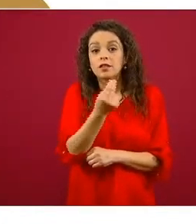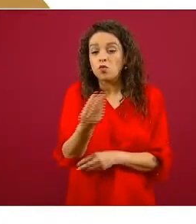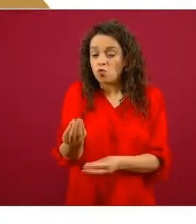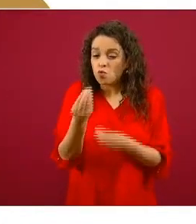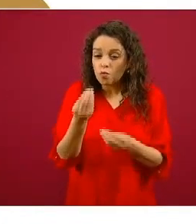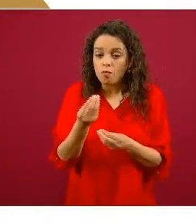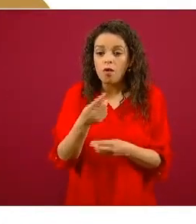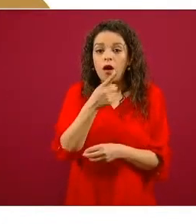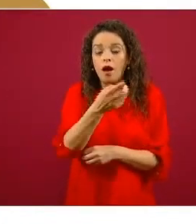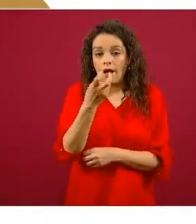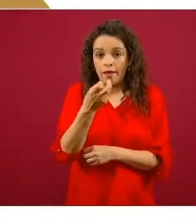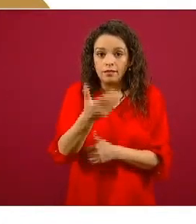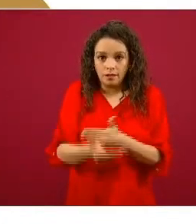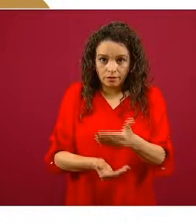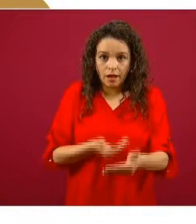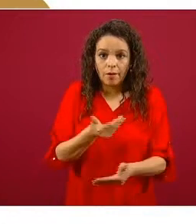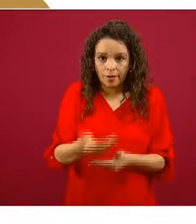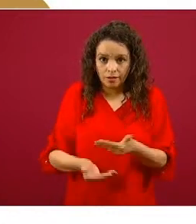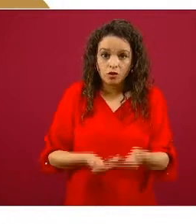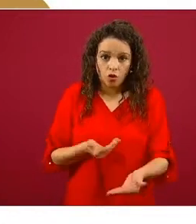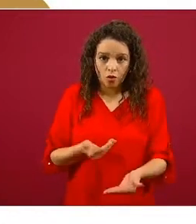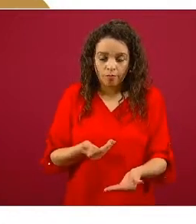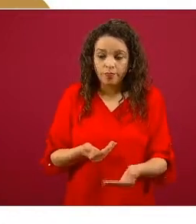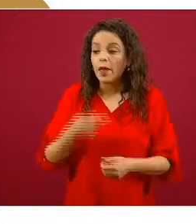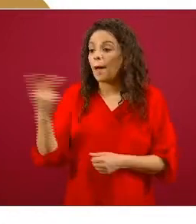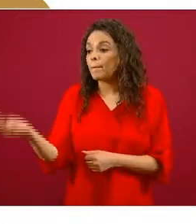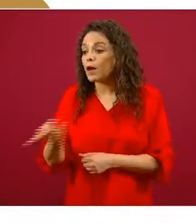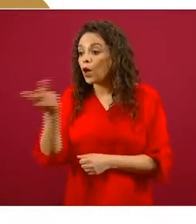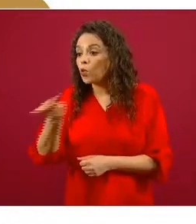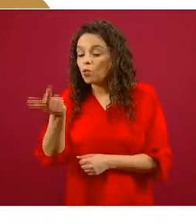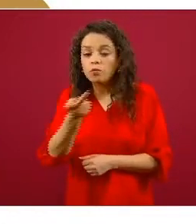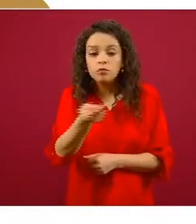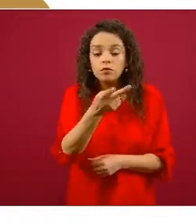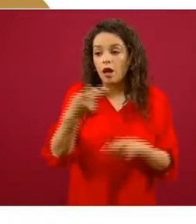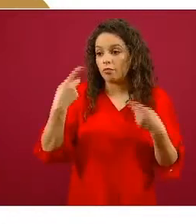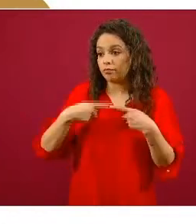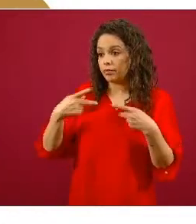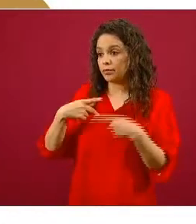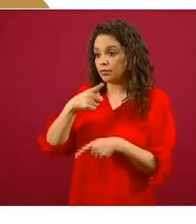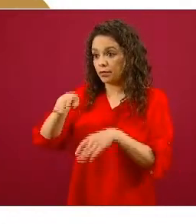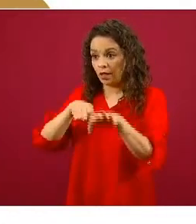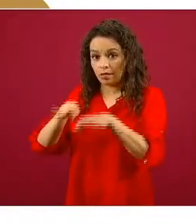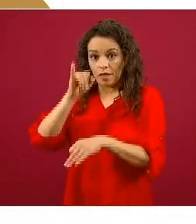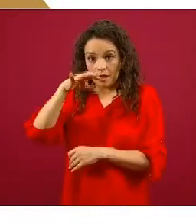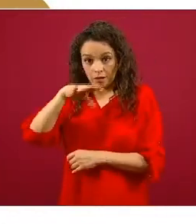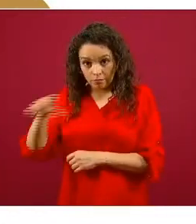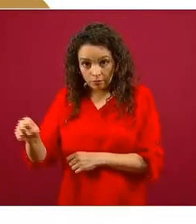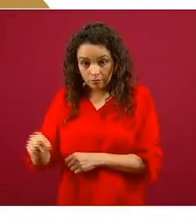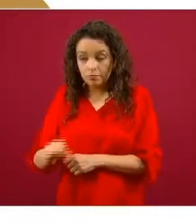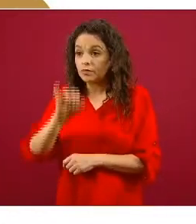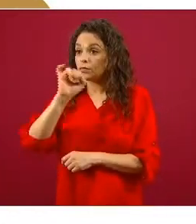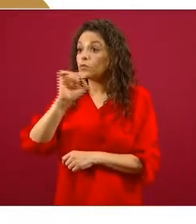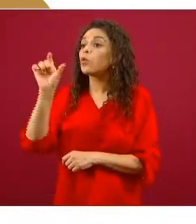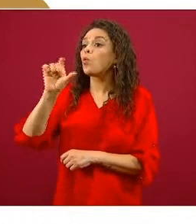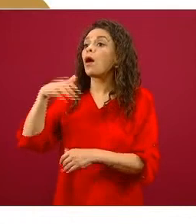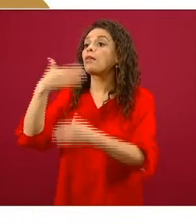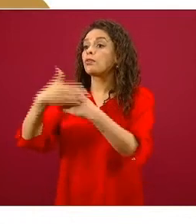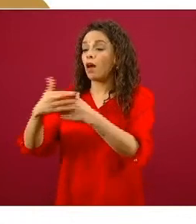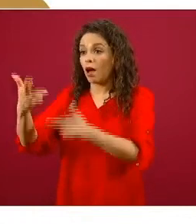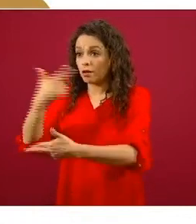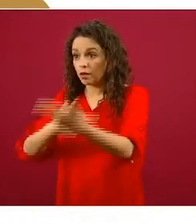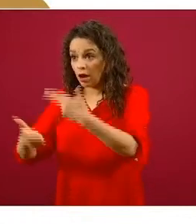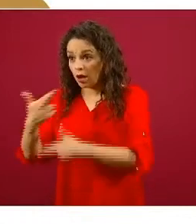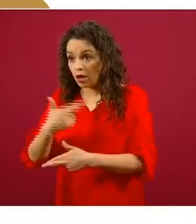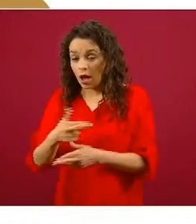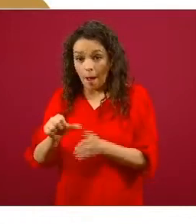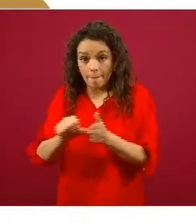y preguntamos a los usuarios si regresarían en el mes de julio, en el mes de agosto